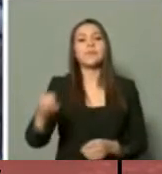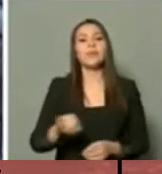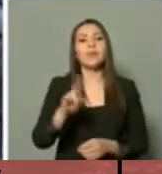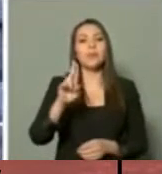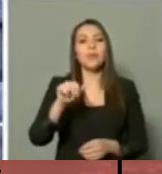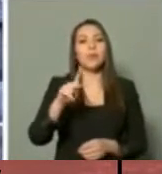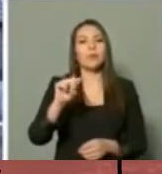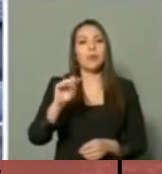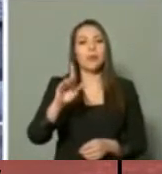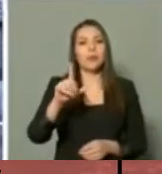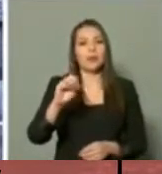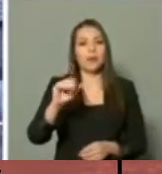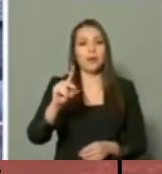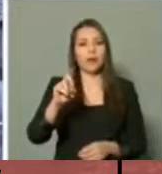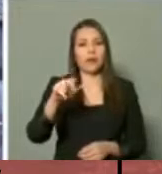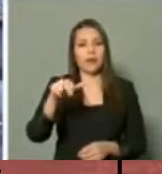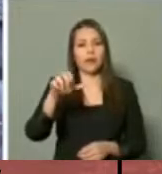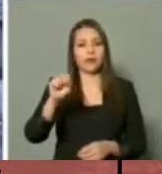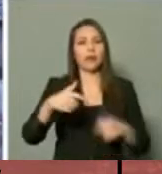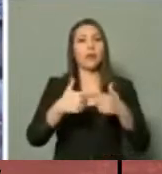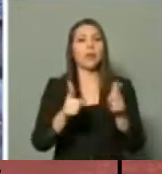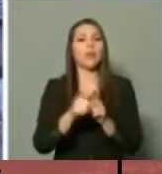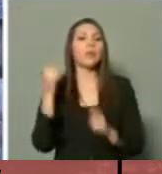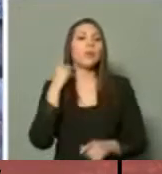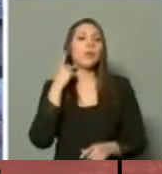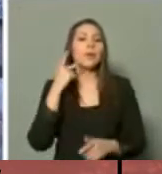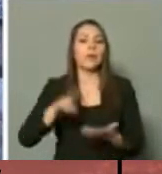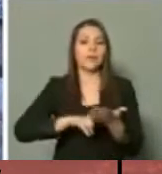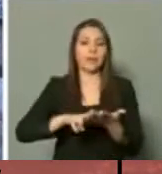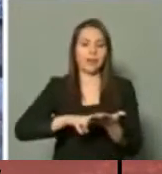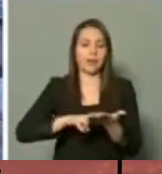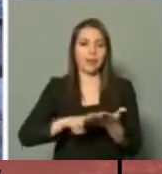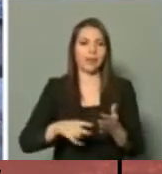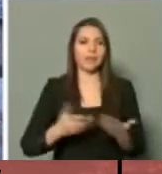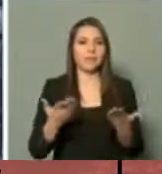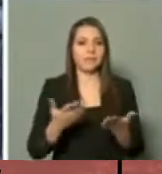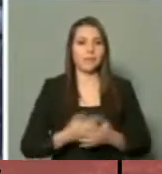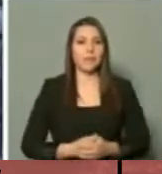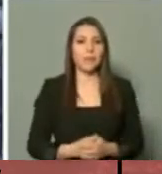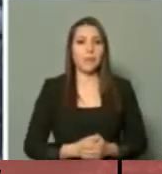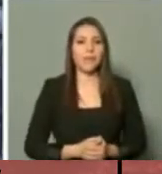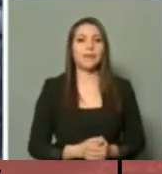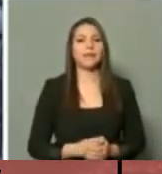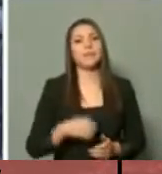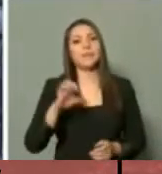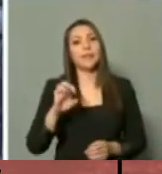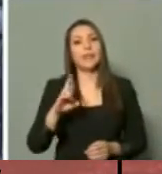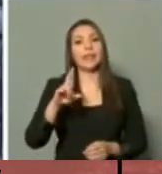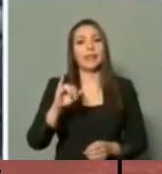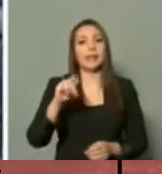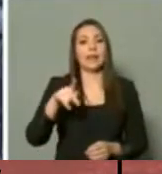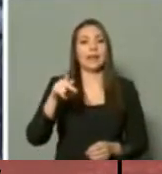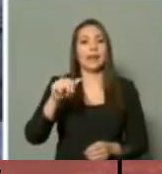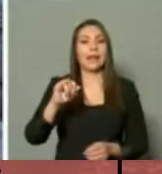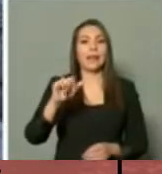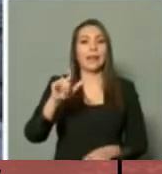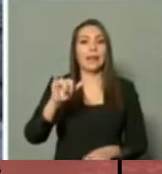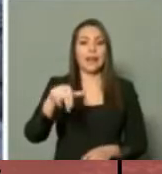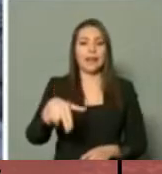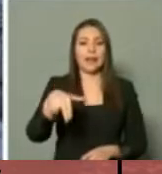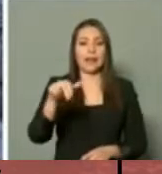Vaca, del Partido Verde Ecologista de México. Y Erika Ileana Santoyo